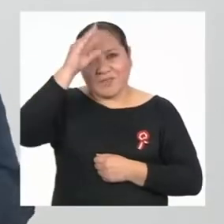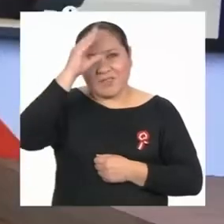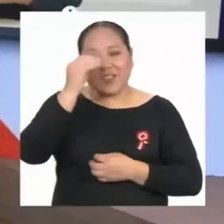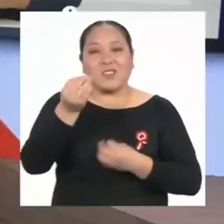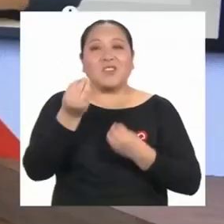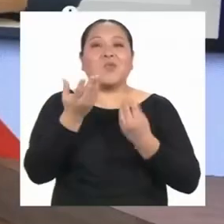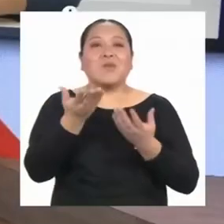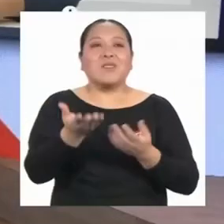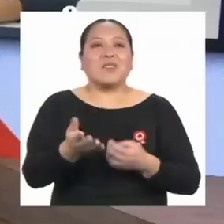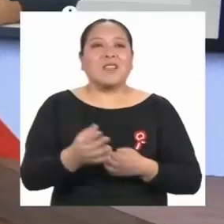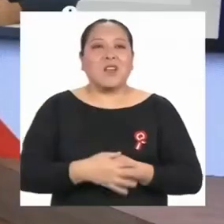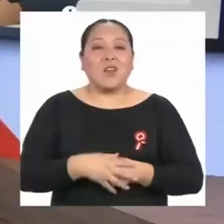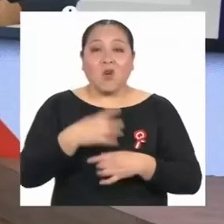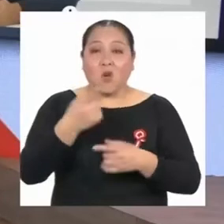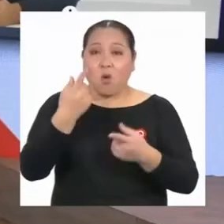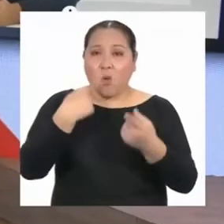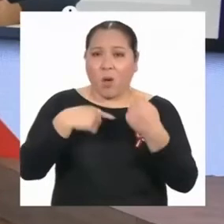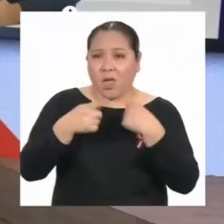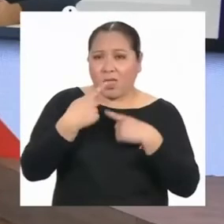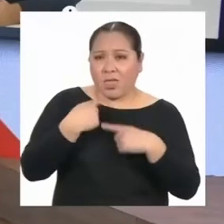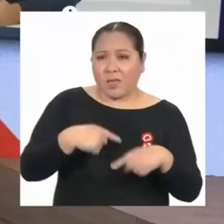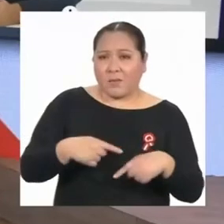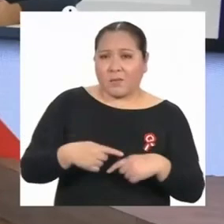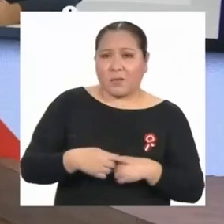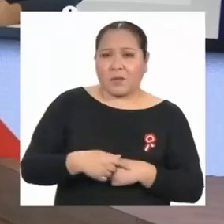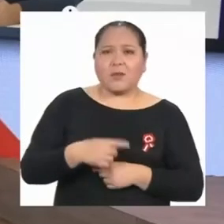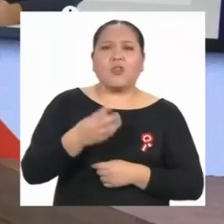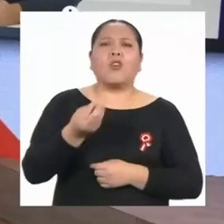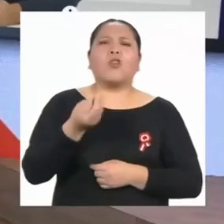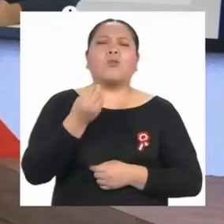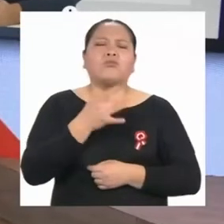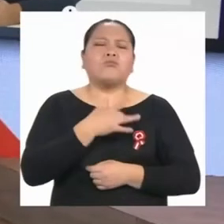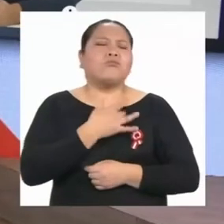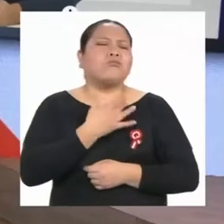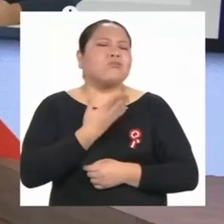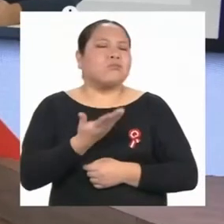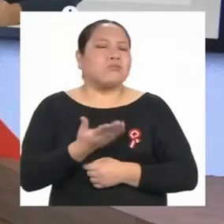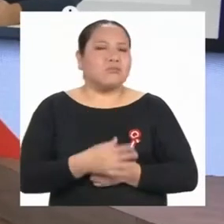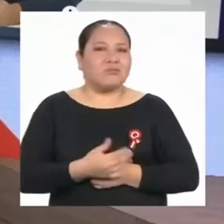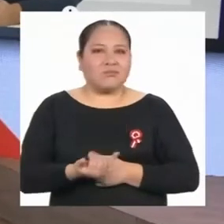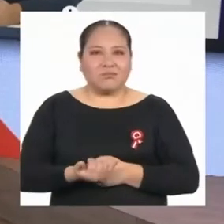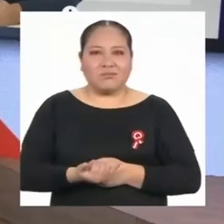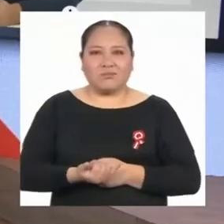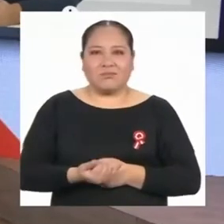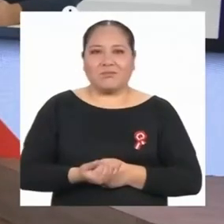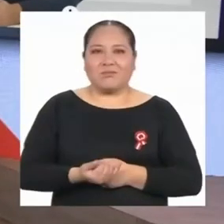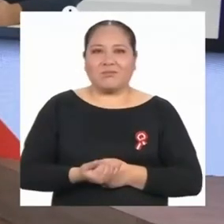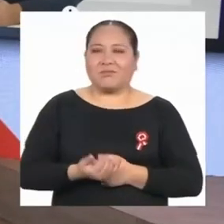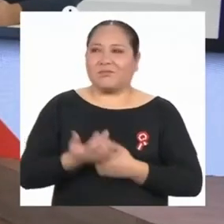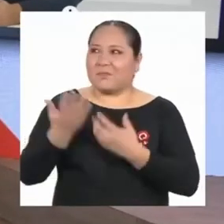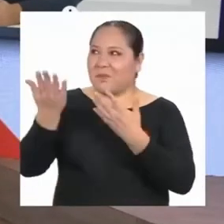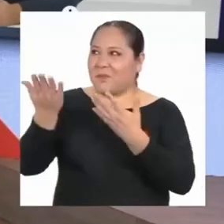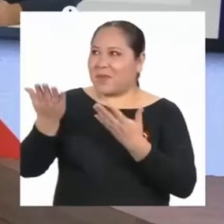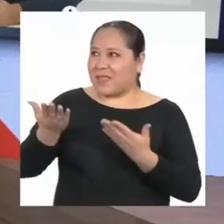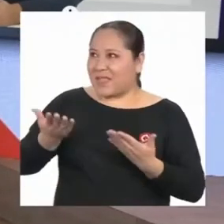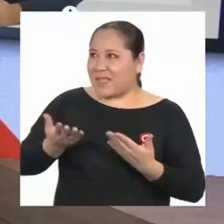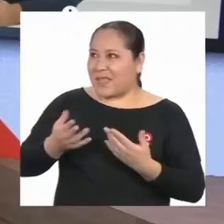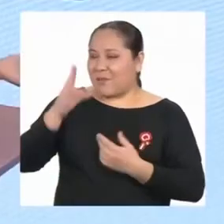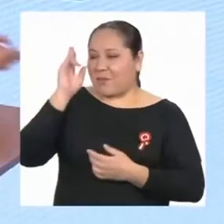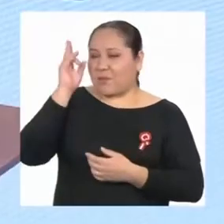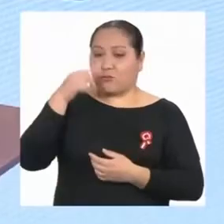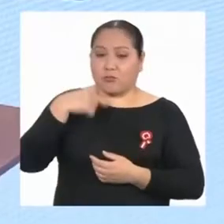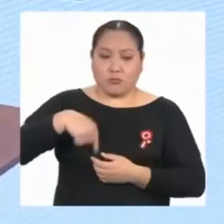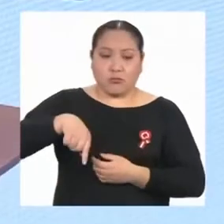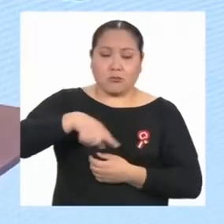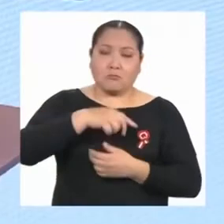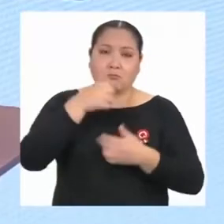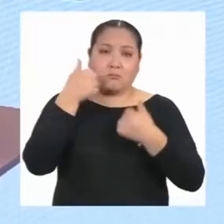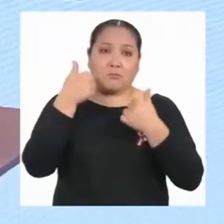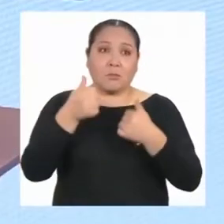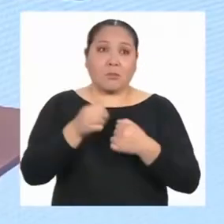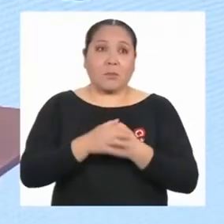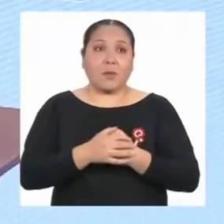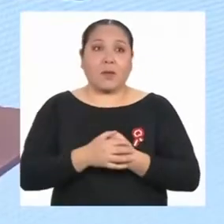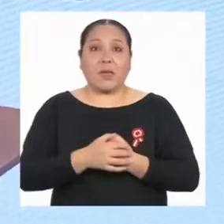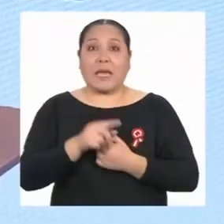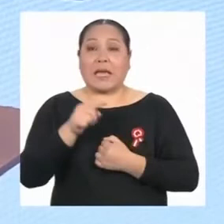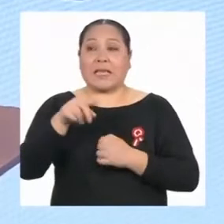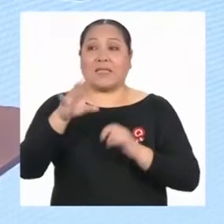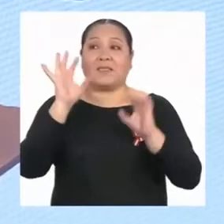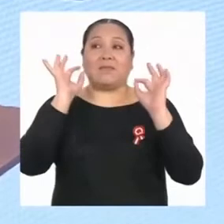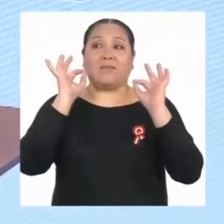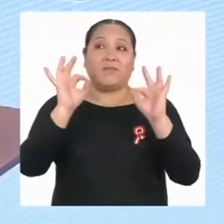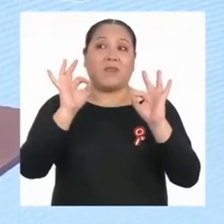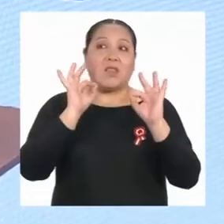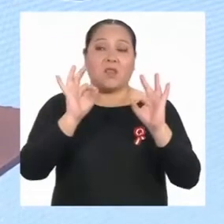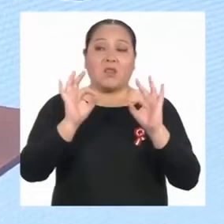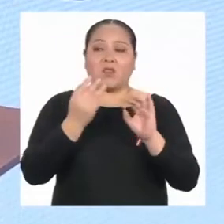están? Cuéntenme, ¿qué les inquieta hoy? Bienvenida, profesora. Nosotros estamos bien. El que corre peligro